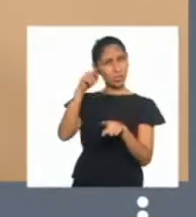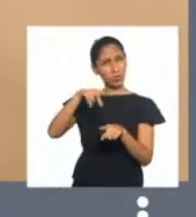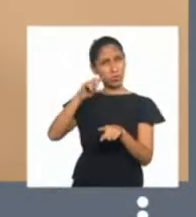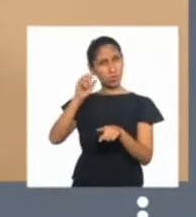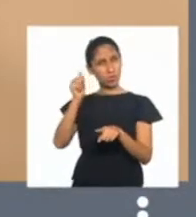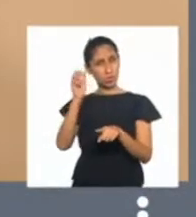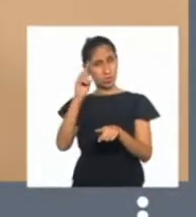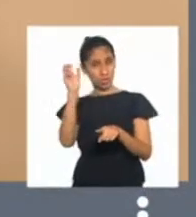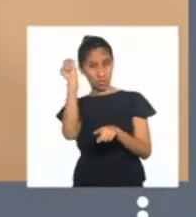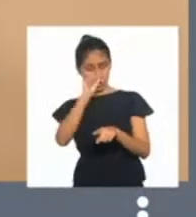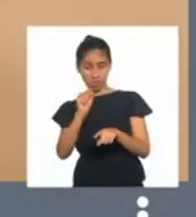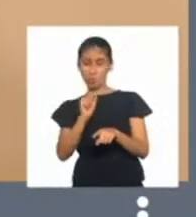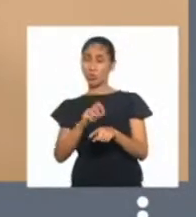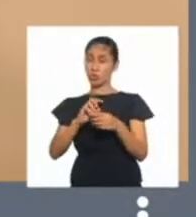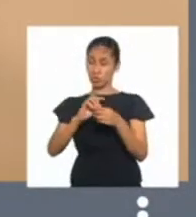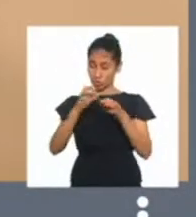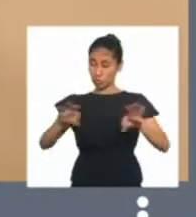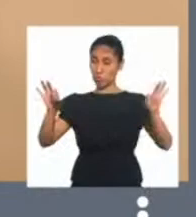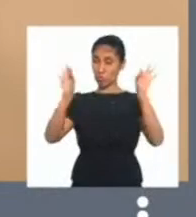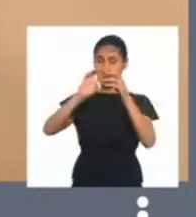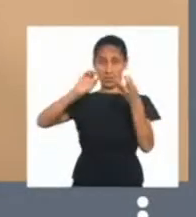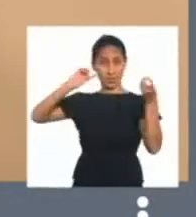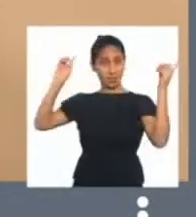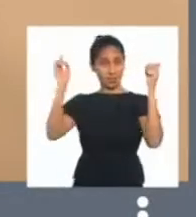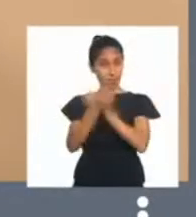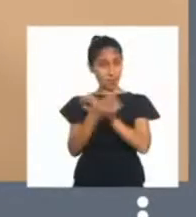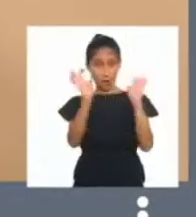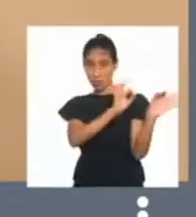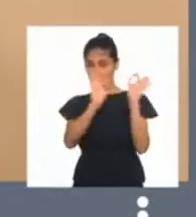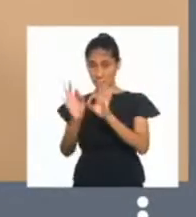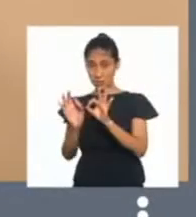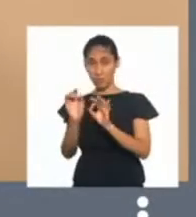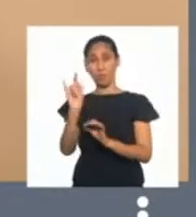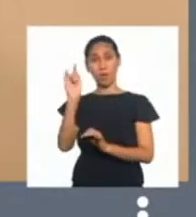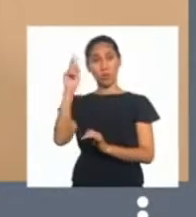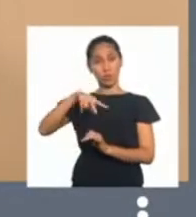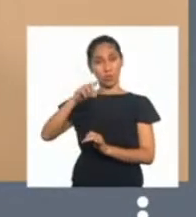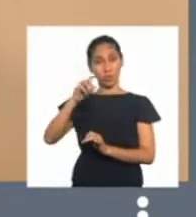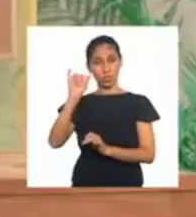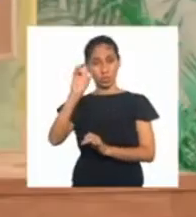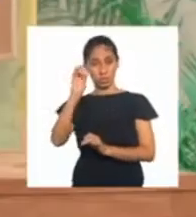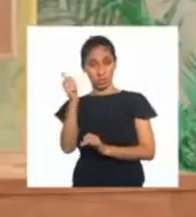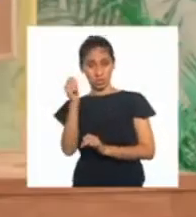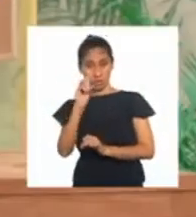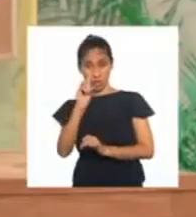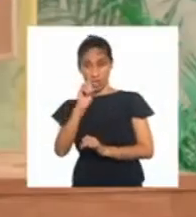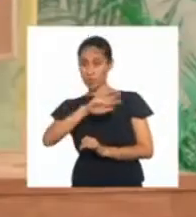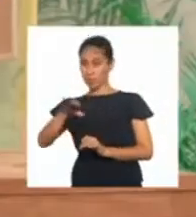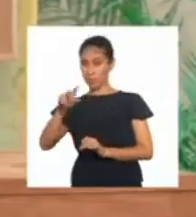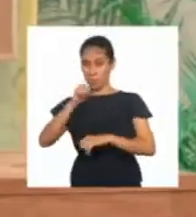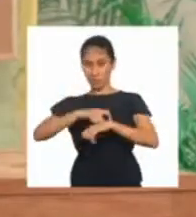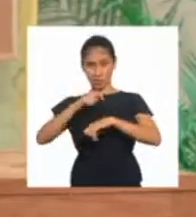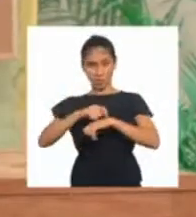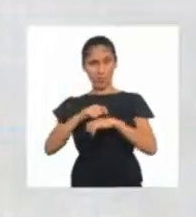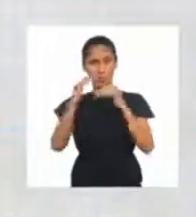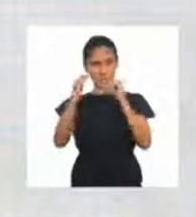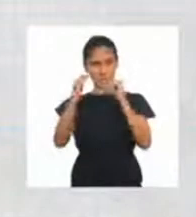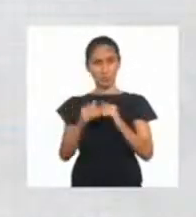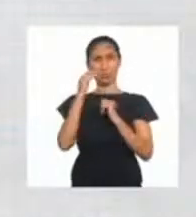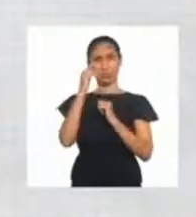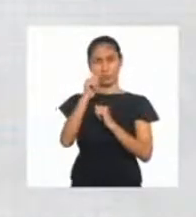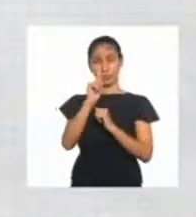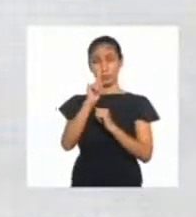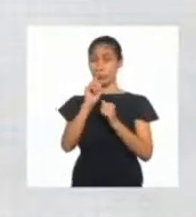conversión a una misma unidad de tiempo, en este caso, a meses. Un semestre es igual a